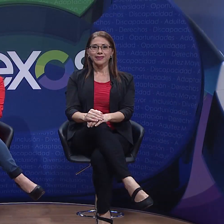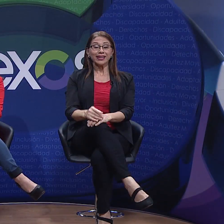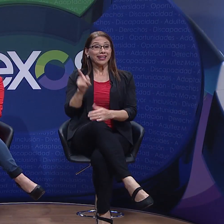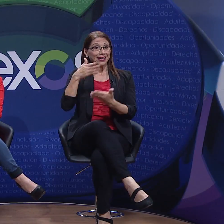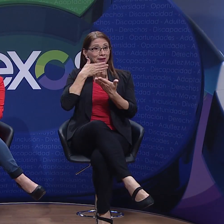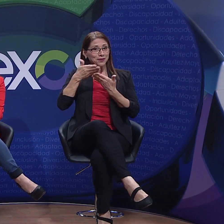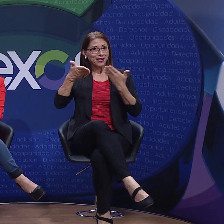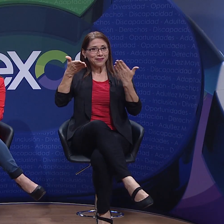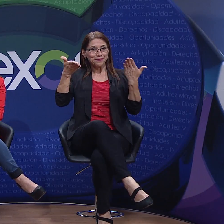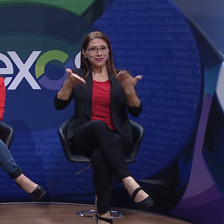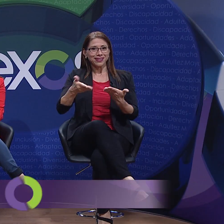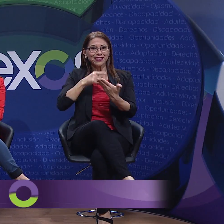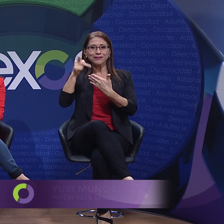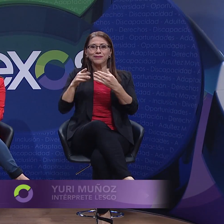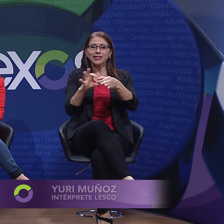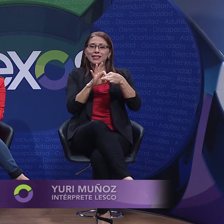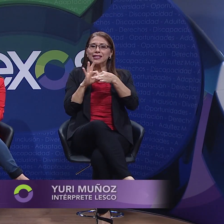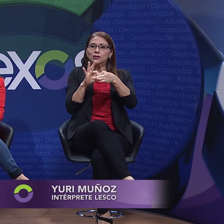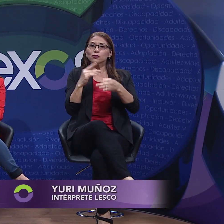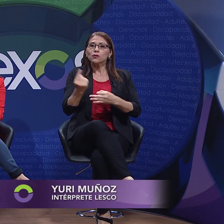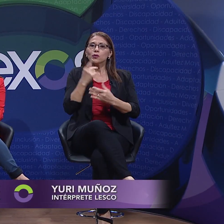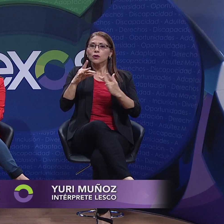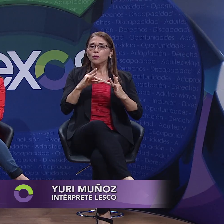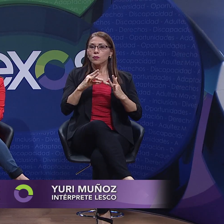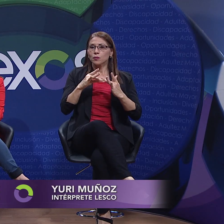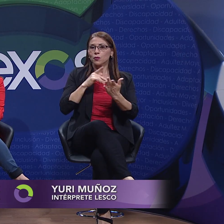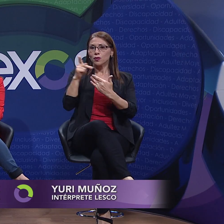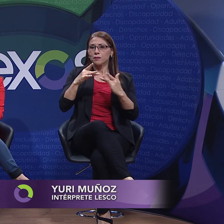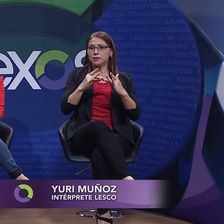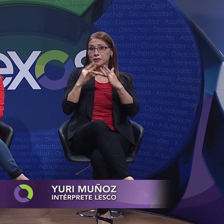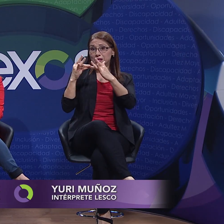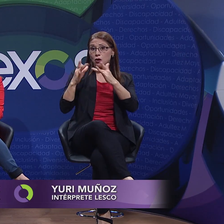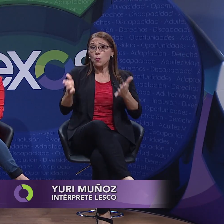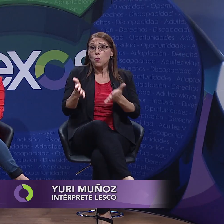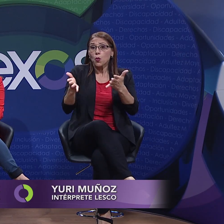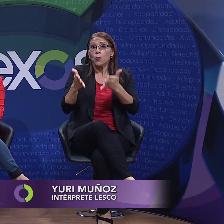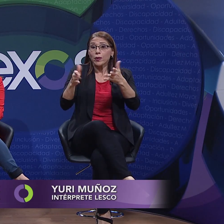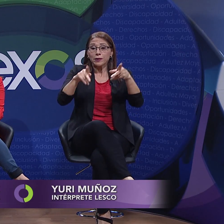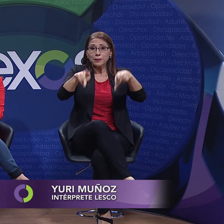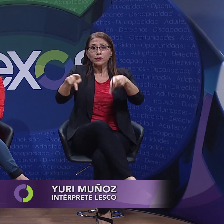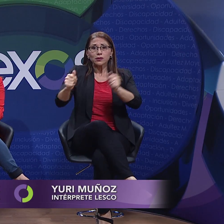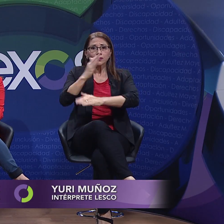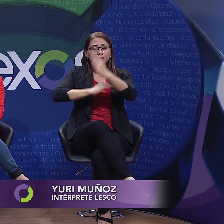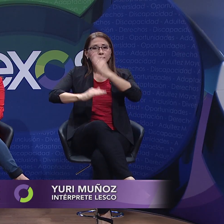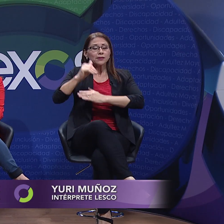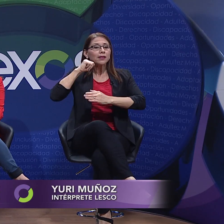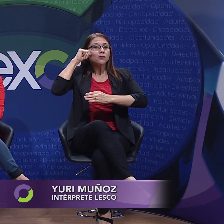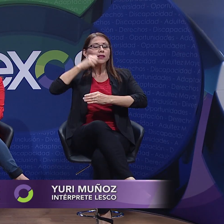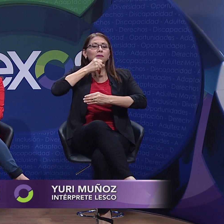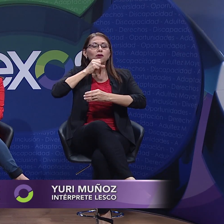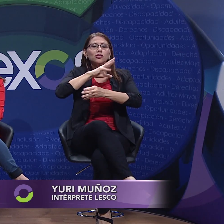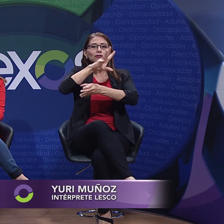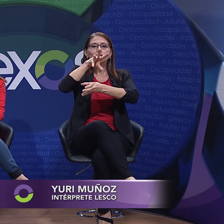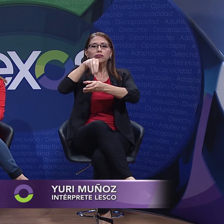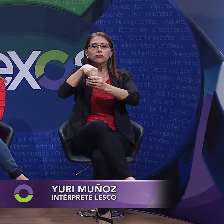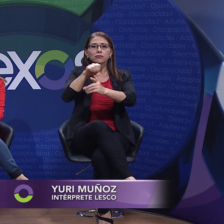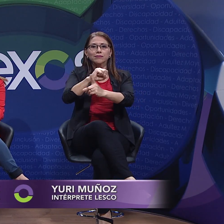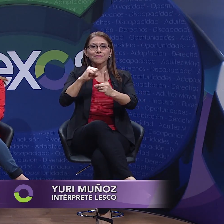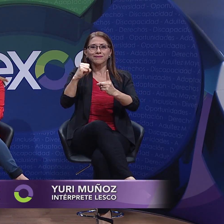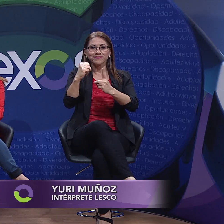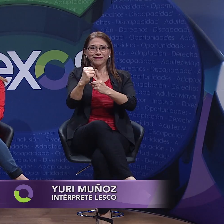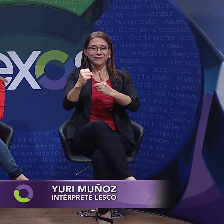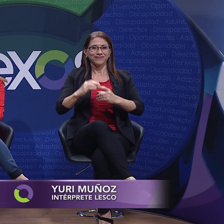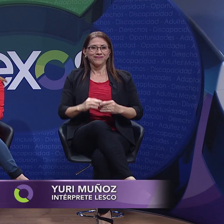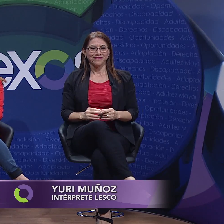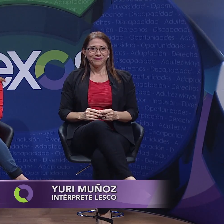Le damos la bienvenida a Nexos, único programa especializado en promover una sociedad más inclusiva para las personas con discapacidad